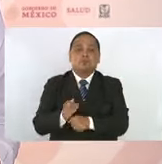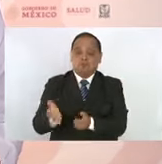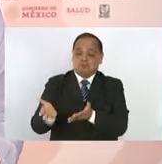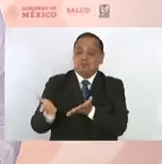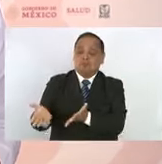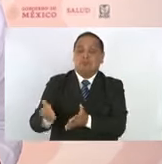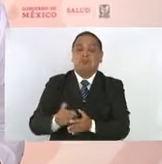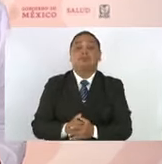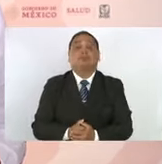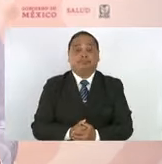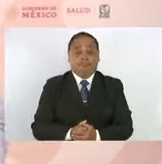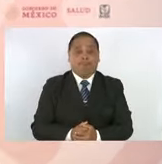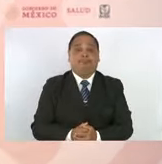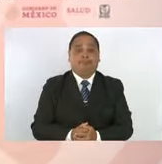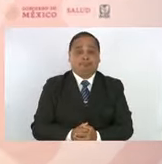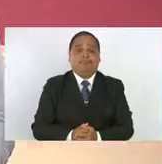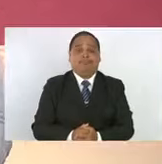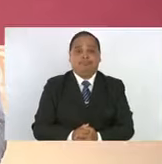Eso